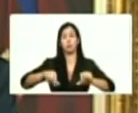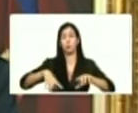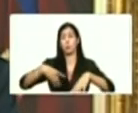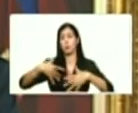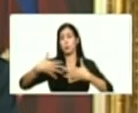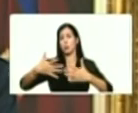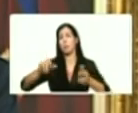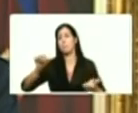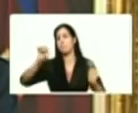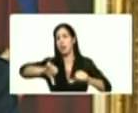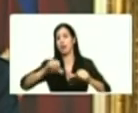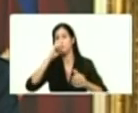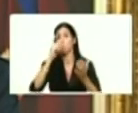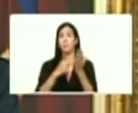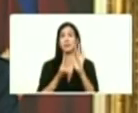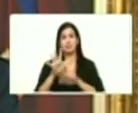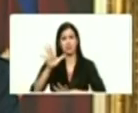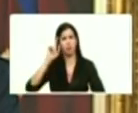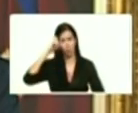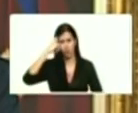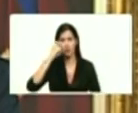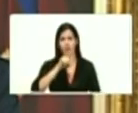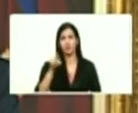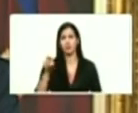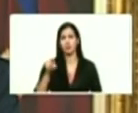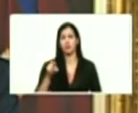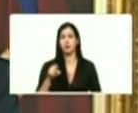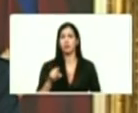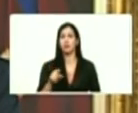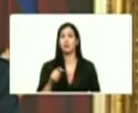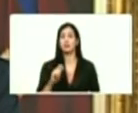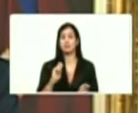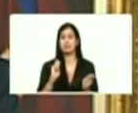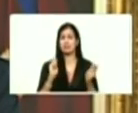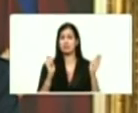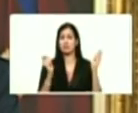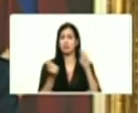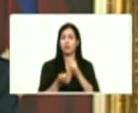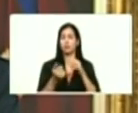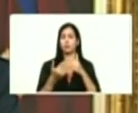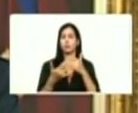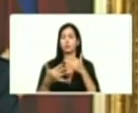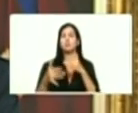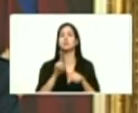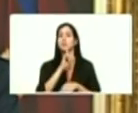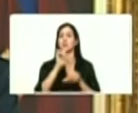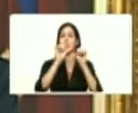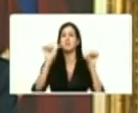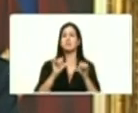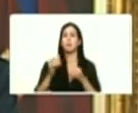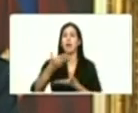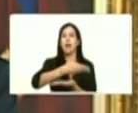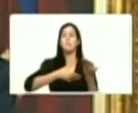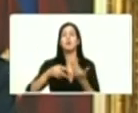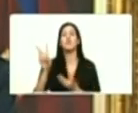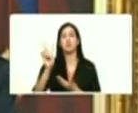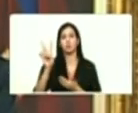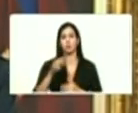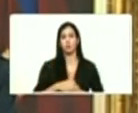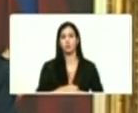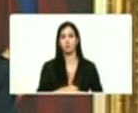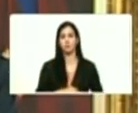2015 se recordará como el año de la transición del sistema llamado cambiario venezolano